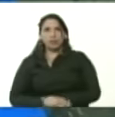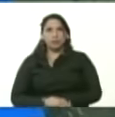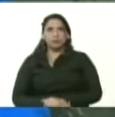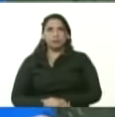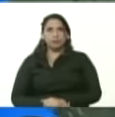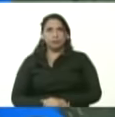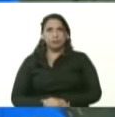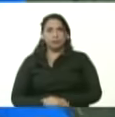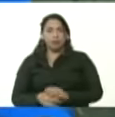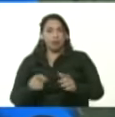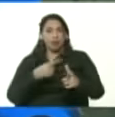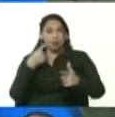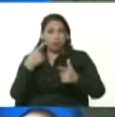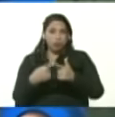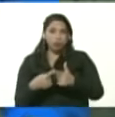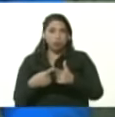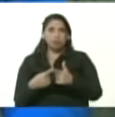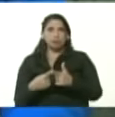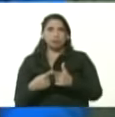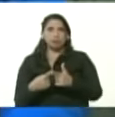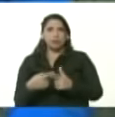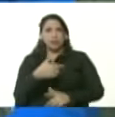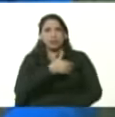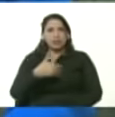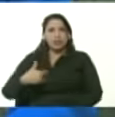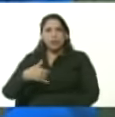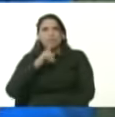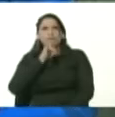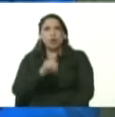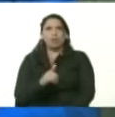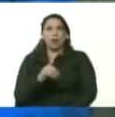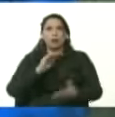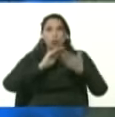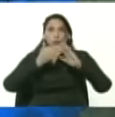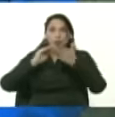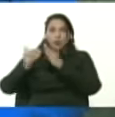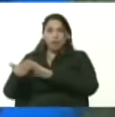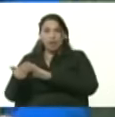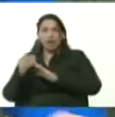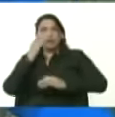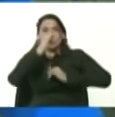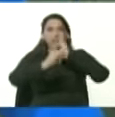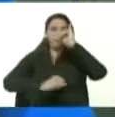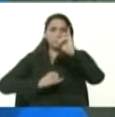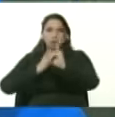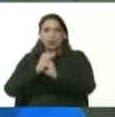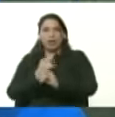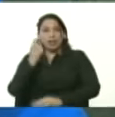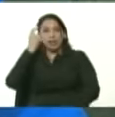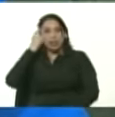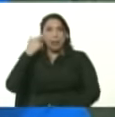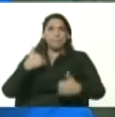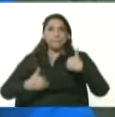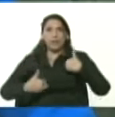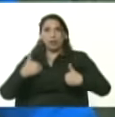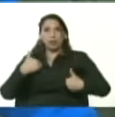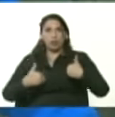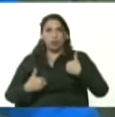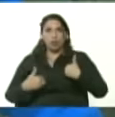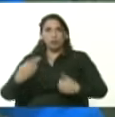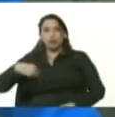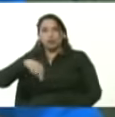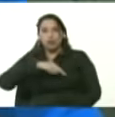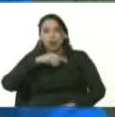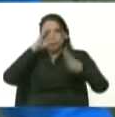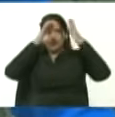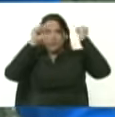En este sentido, quiero informar a la comunidad internacional que el día miércoles nuestra